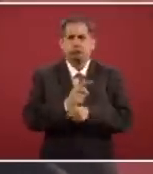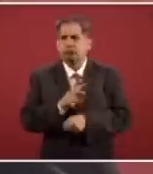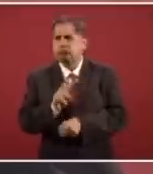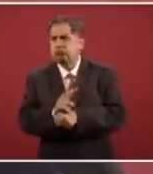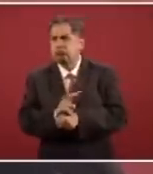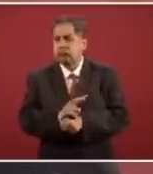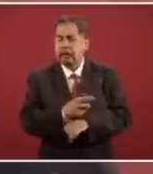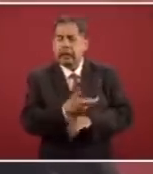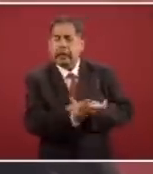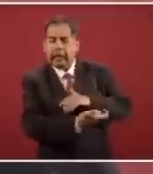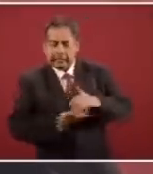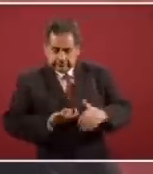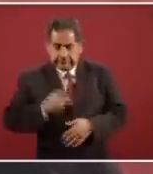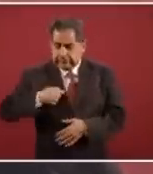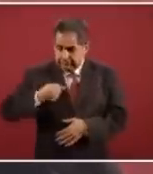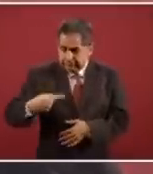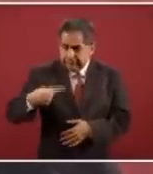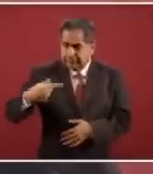sobornadas.